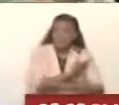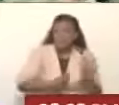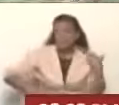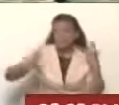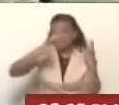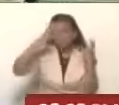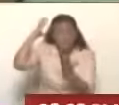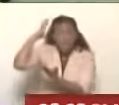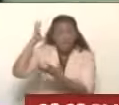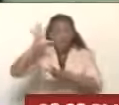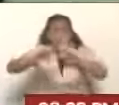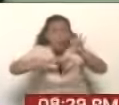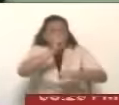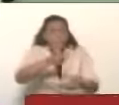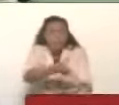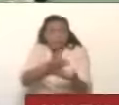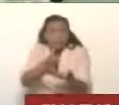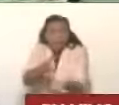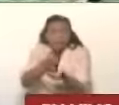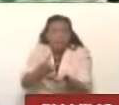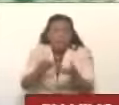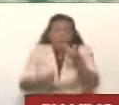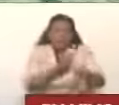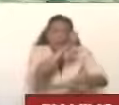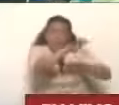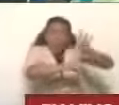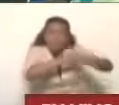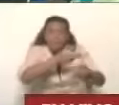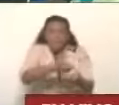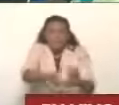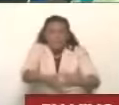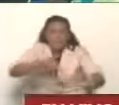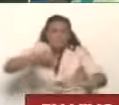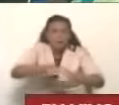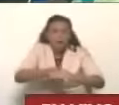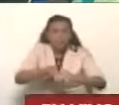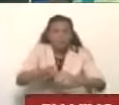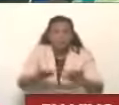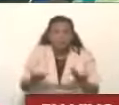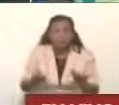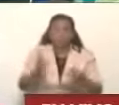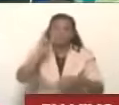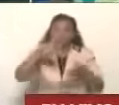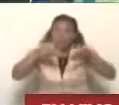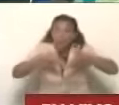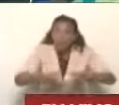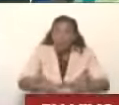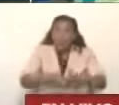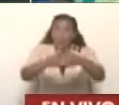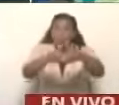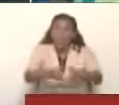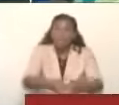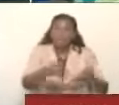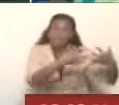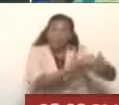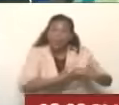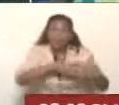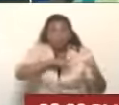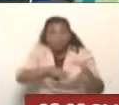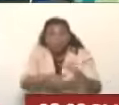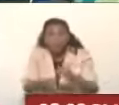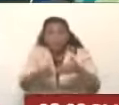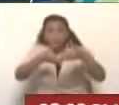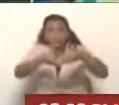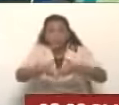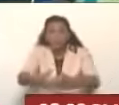las compras de arsenal militar que está haciendo Milei. Y también, bueno, el buque de la Guardia Costera de los Estados Unidos arribará al puerto